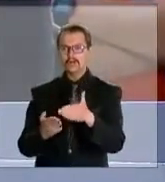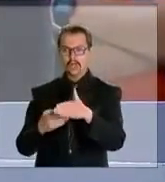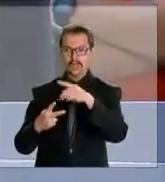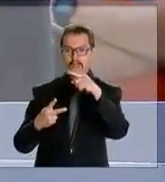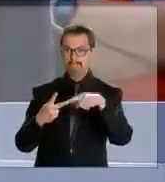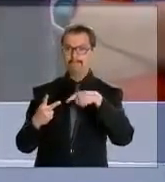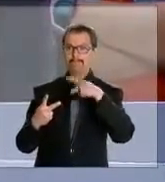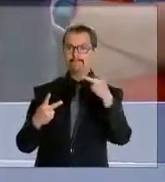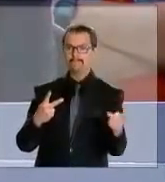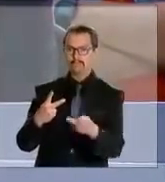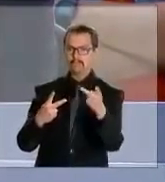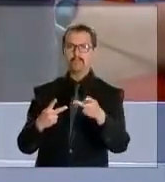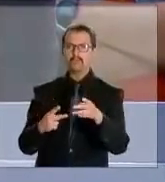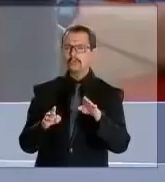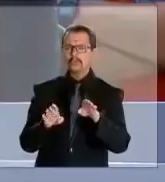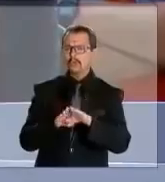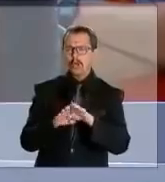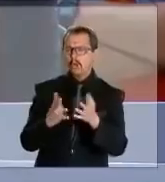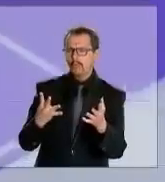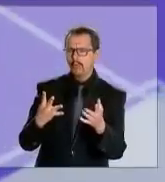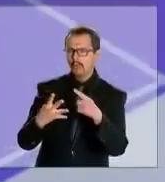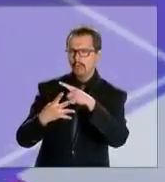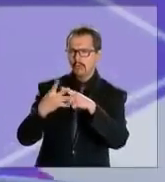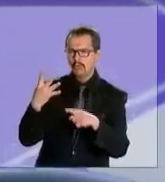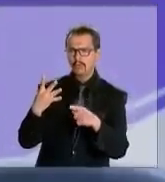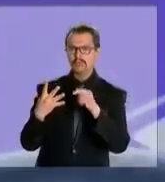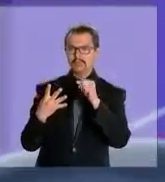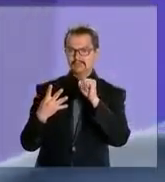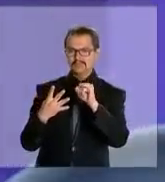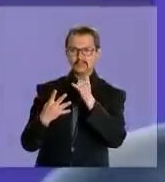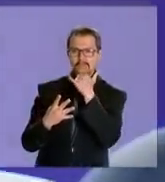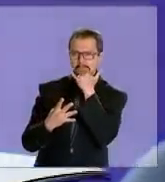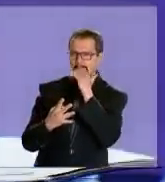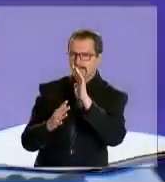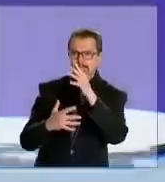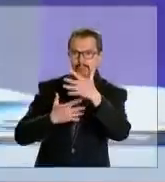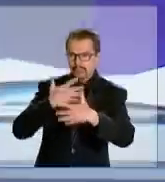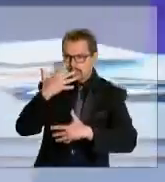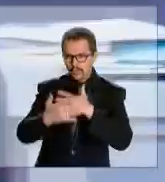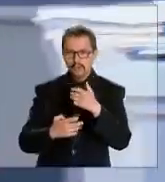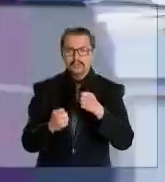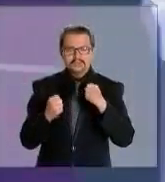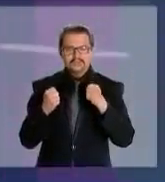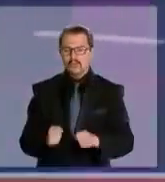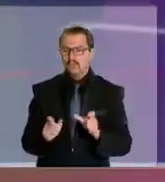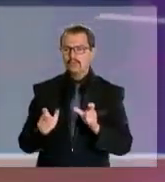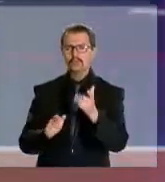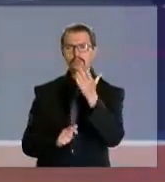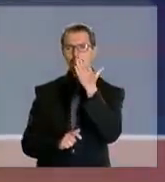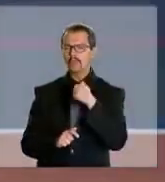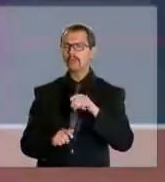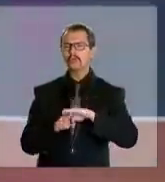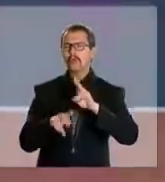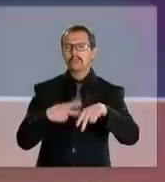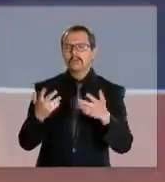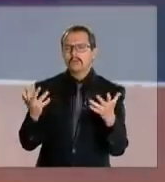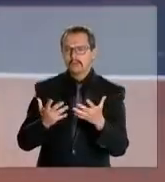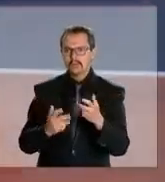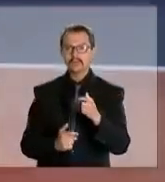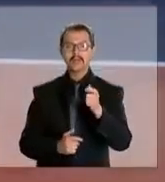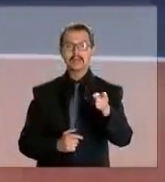con la inseguridad nos interesa es muy importante su pregunta porque para que haya seguridad